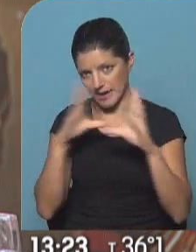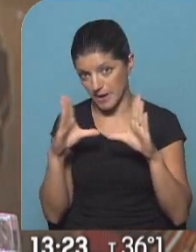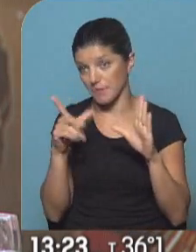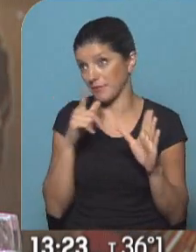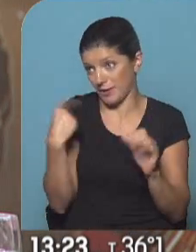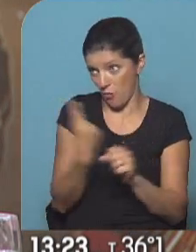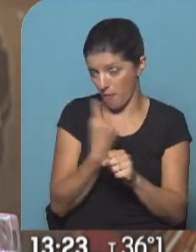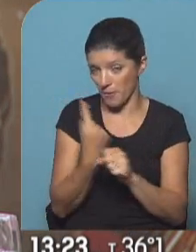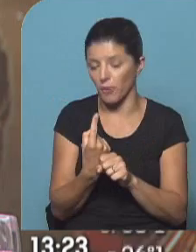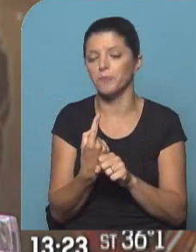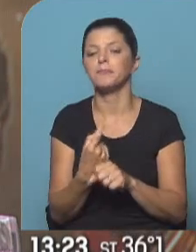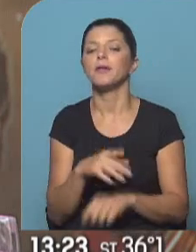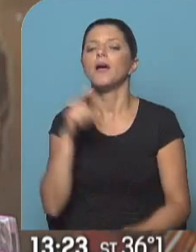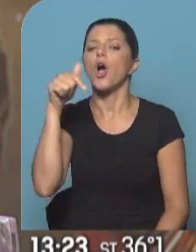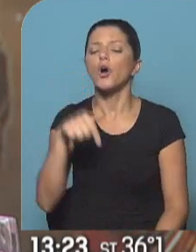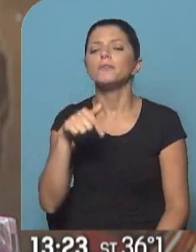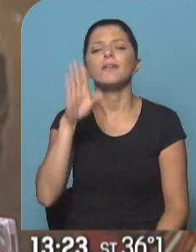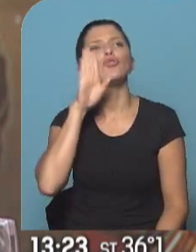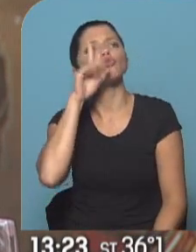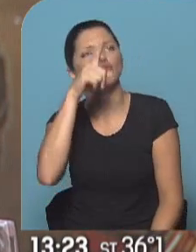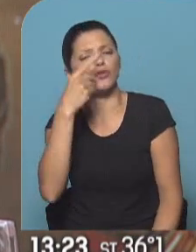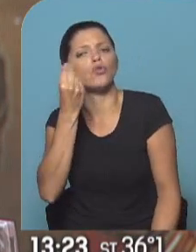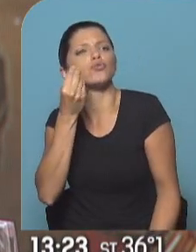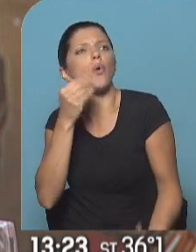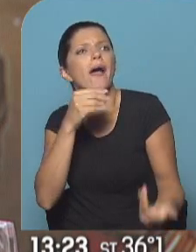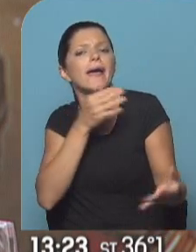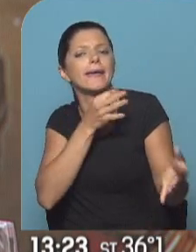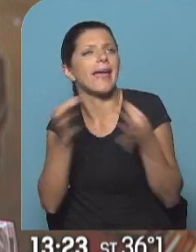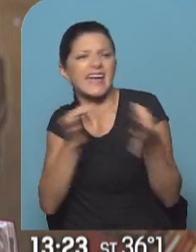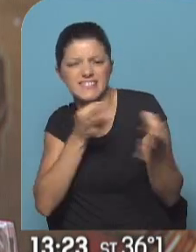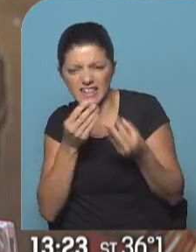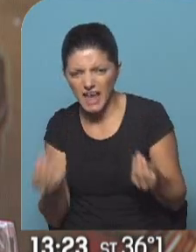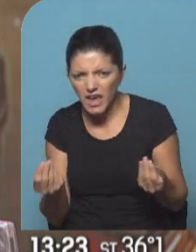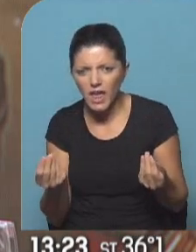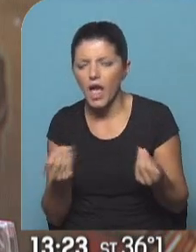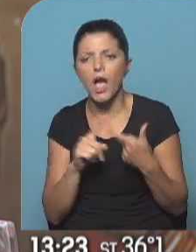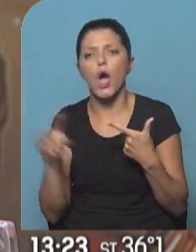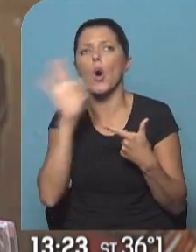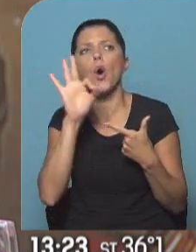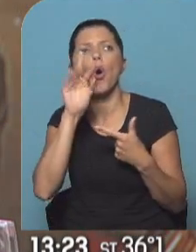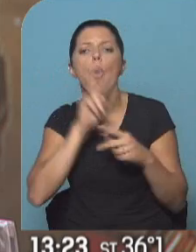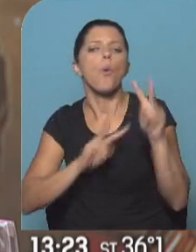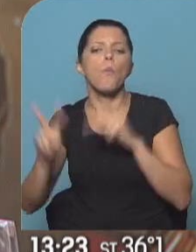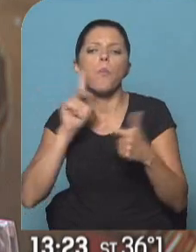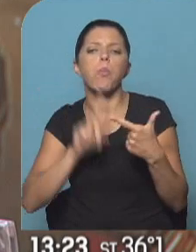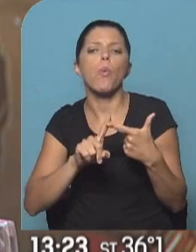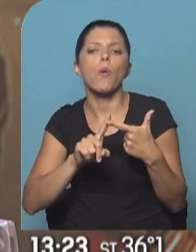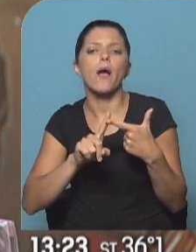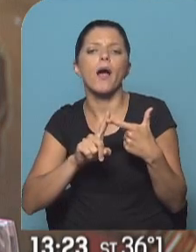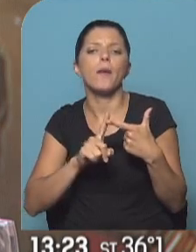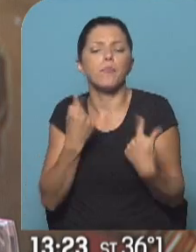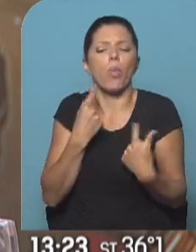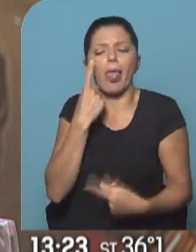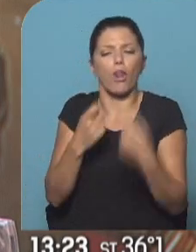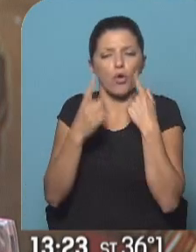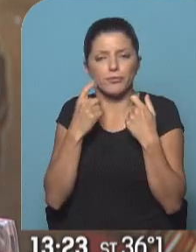de hacerlo. Si la postura que tiene hoy Estados Unidos es una postura táctica, una circunstancia para recuperar algún grado de control